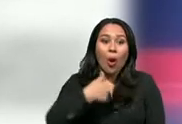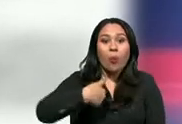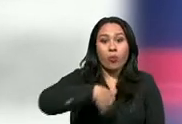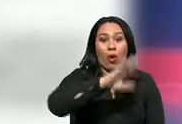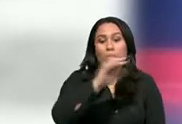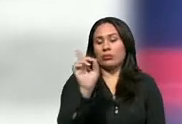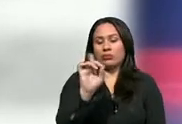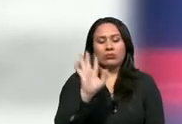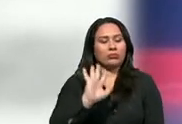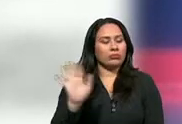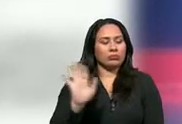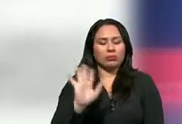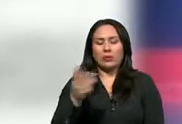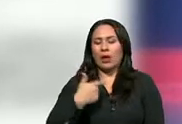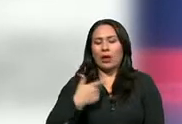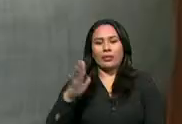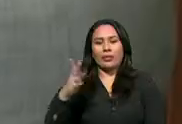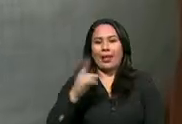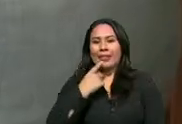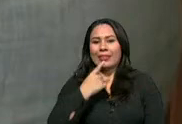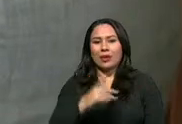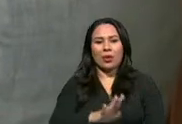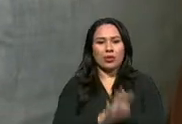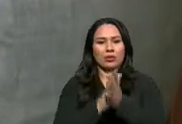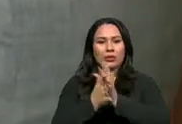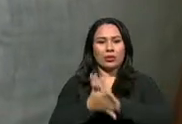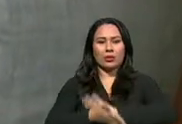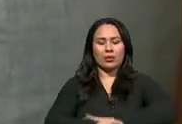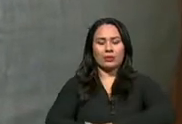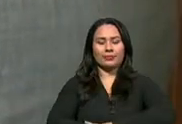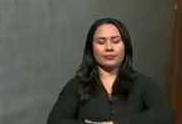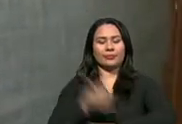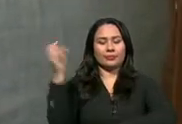de la embajada de Ecuador en Londres, informó Héctor Romero.